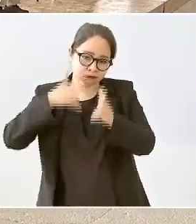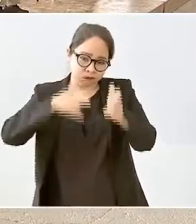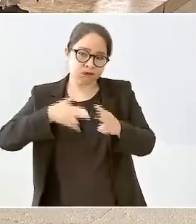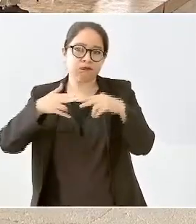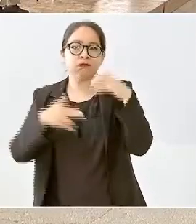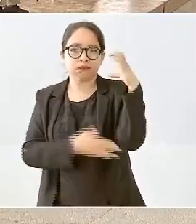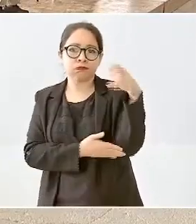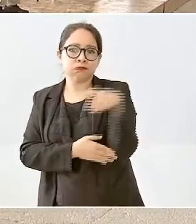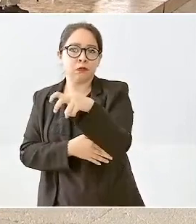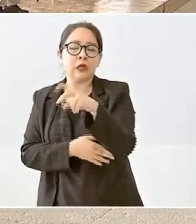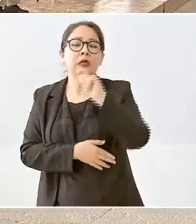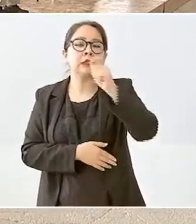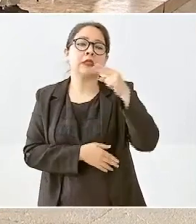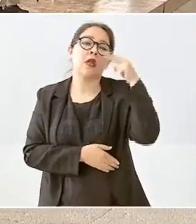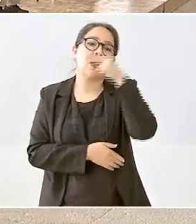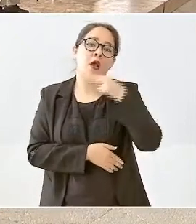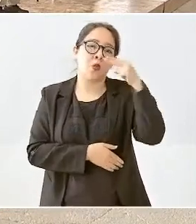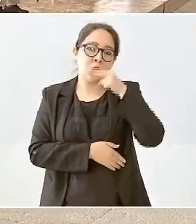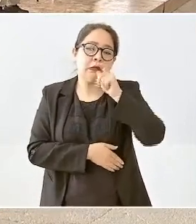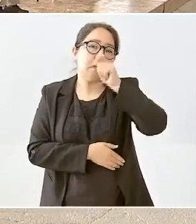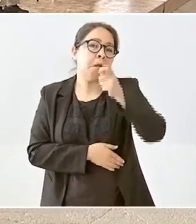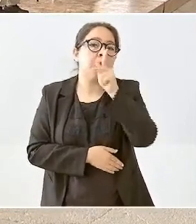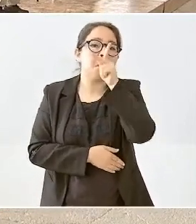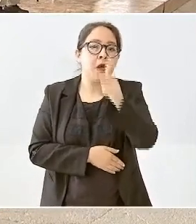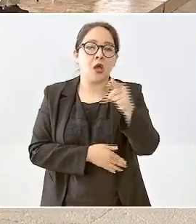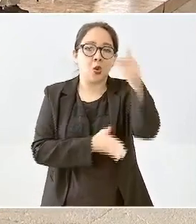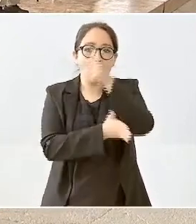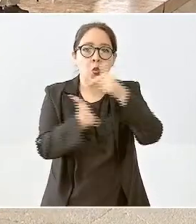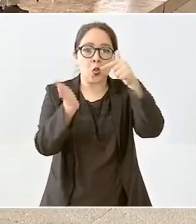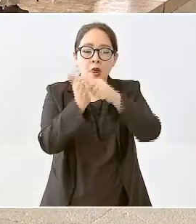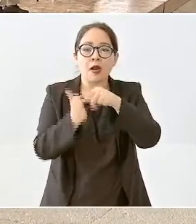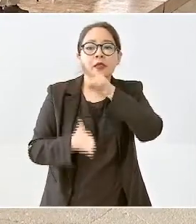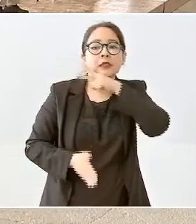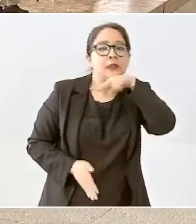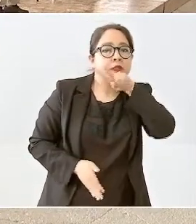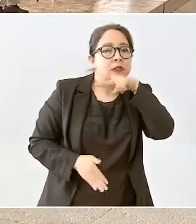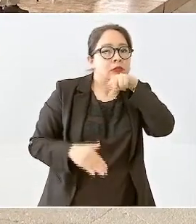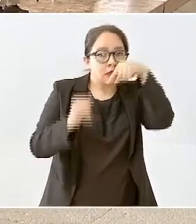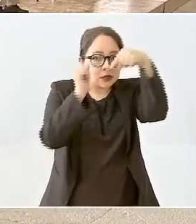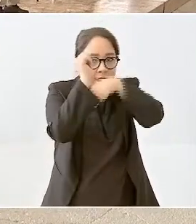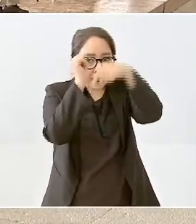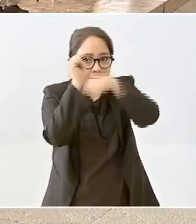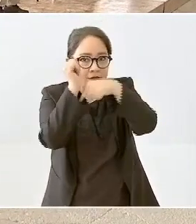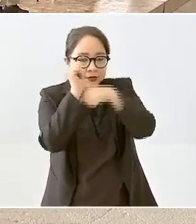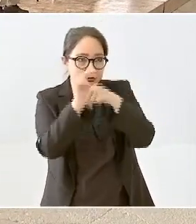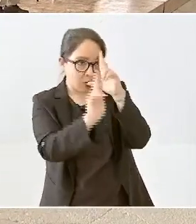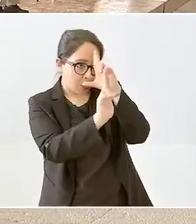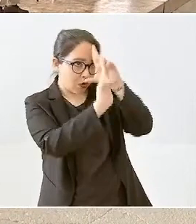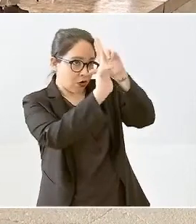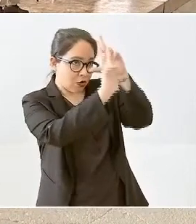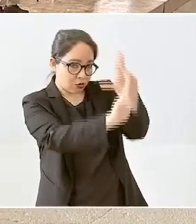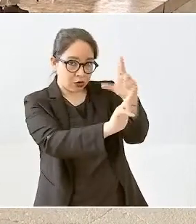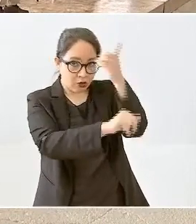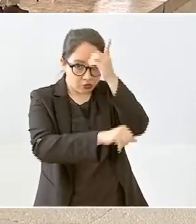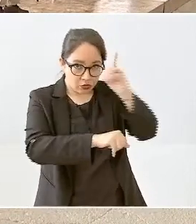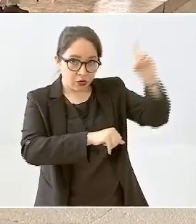Coatzacoalcos significa en náhuatl lugar donde se esconde la serpiente, en honor a Quetzalcóatl, dios del viento y la lluvia